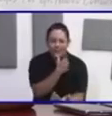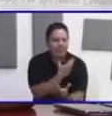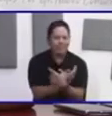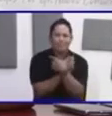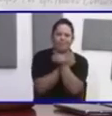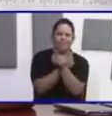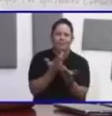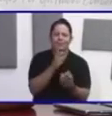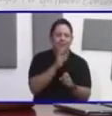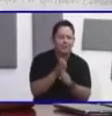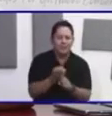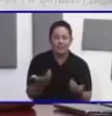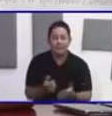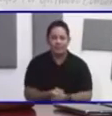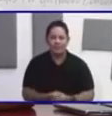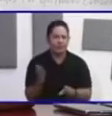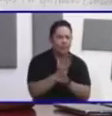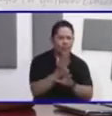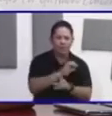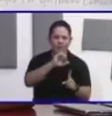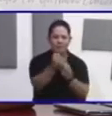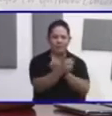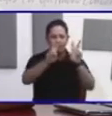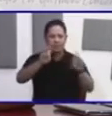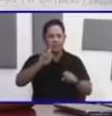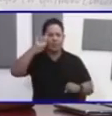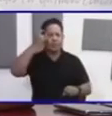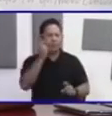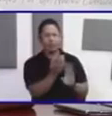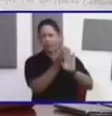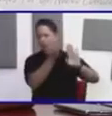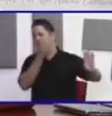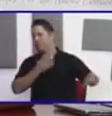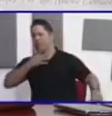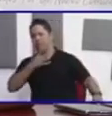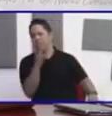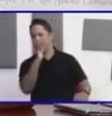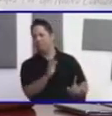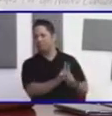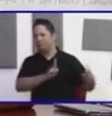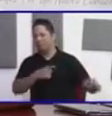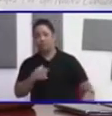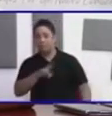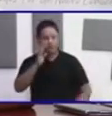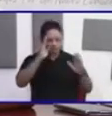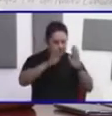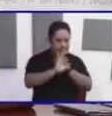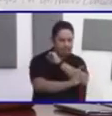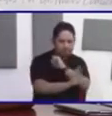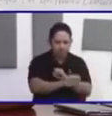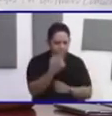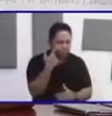sociales que desde luego el gobierno nunca ha sido ajeno, pero que a través de ello y el análisis que hemos hecho vamos